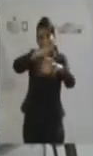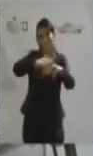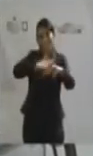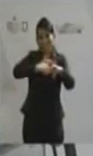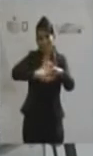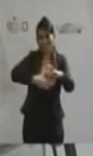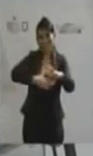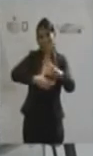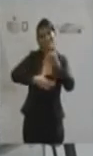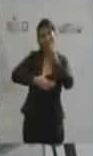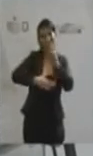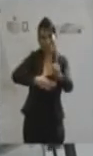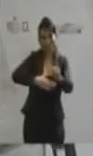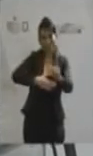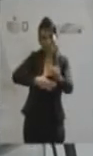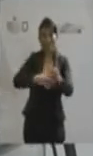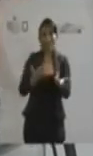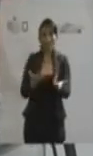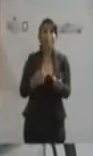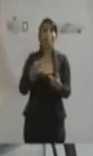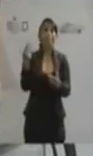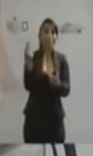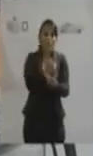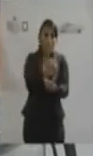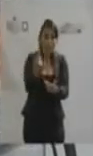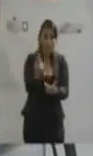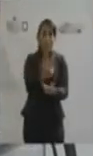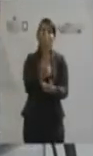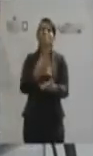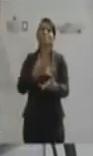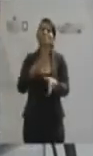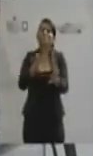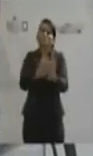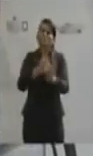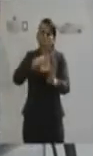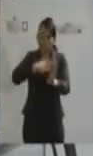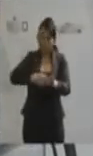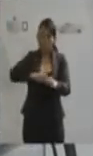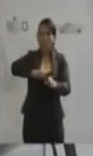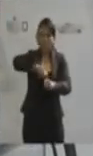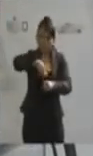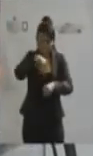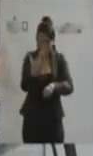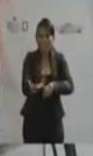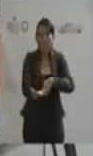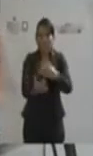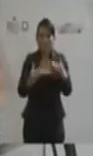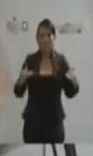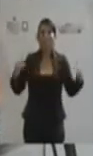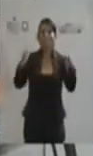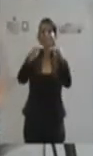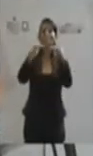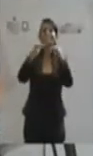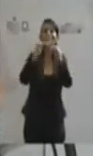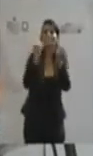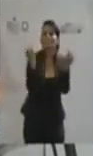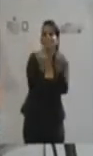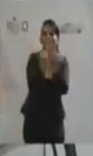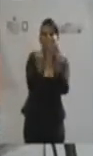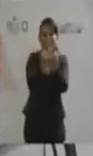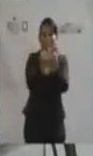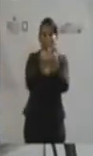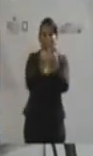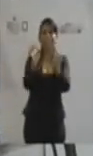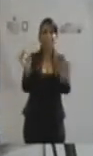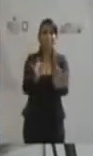tenemos que todos entendemos por procuración de justicia la justicia a toda la persona cuando le pasa algo